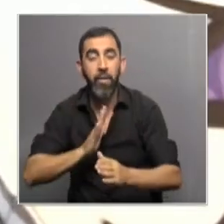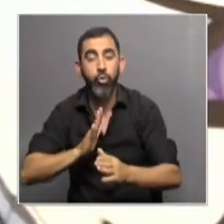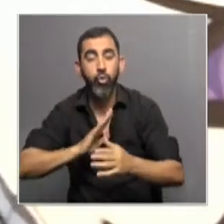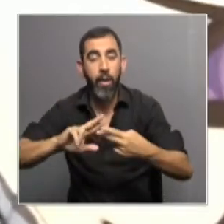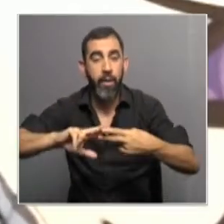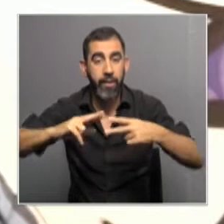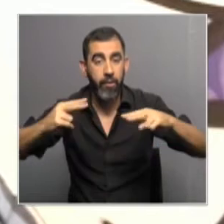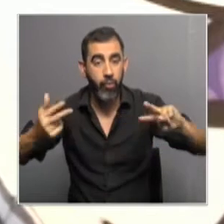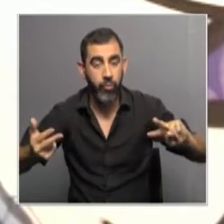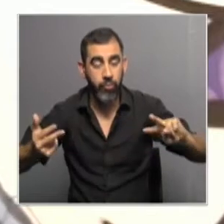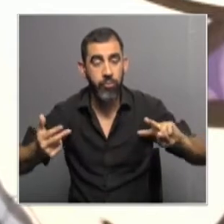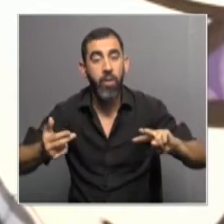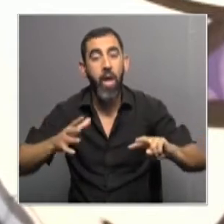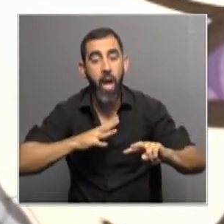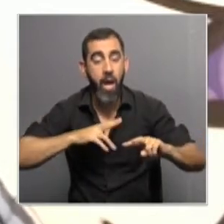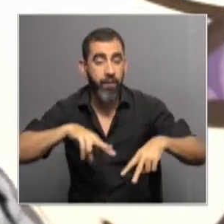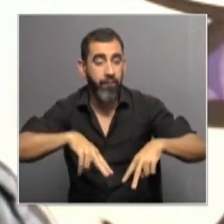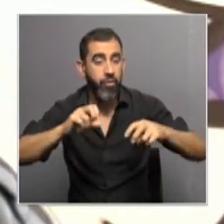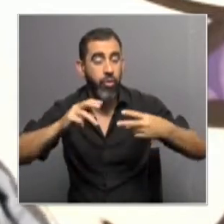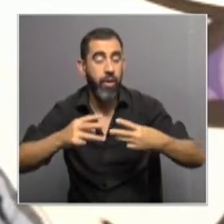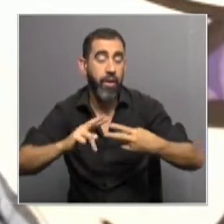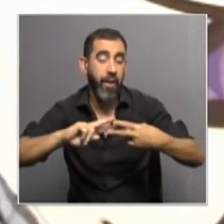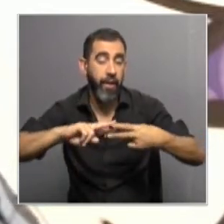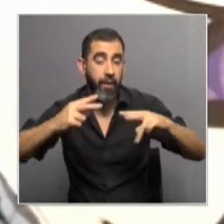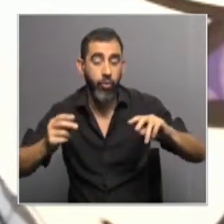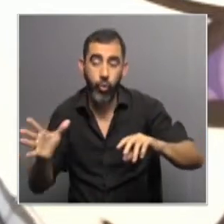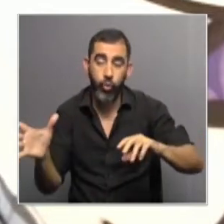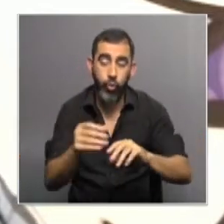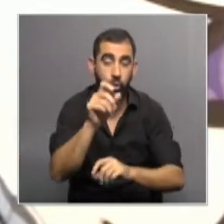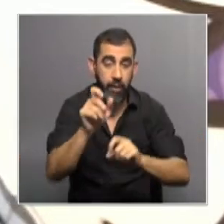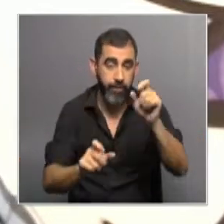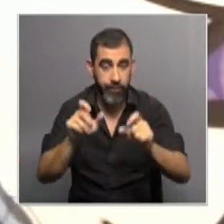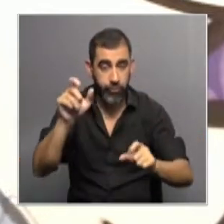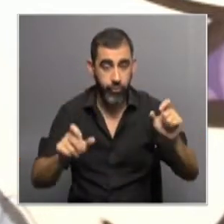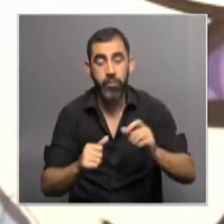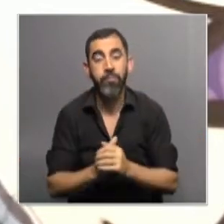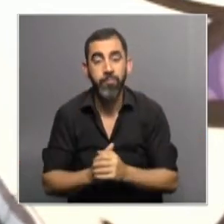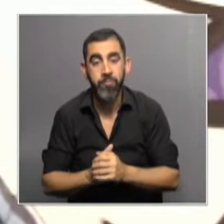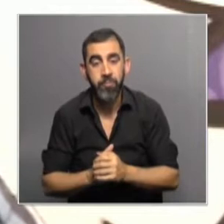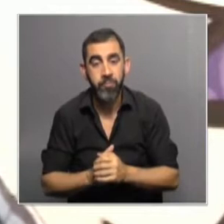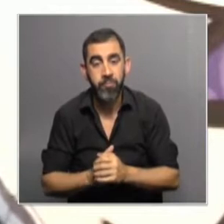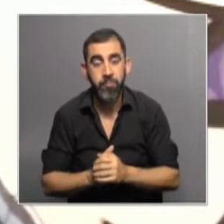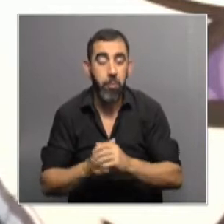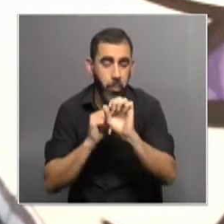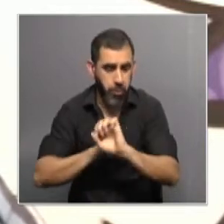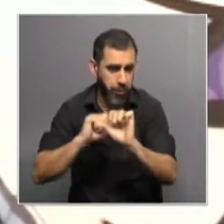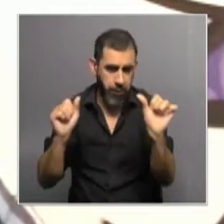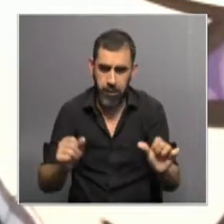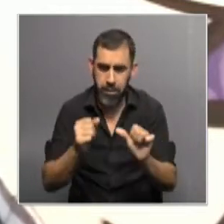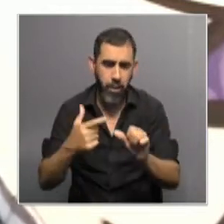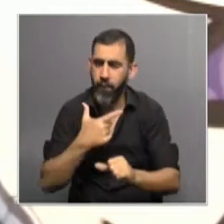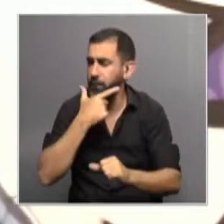Nosotros ofrecemos testes genéticos a toda la población y que se puede hacer de manera muy